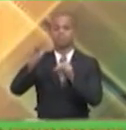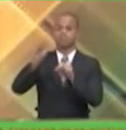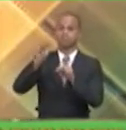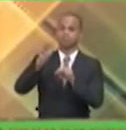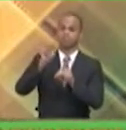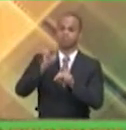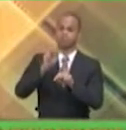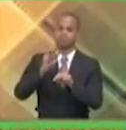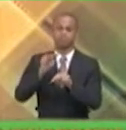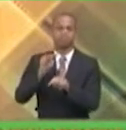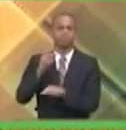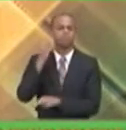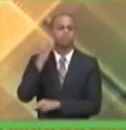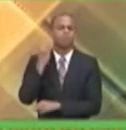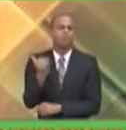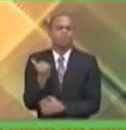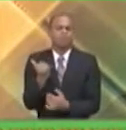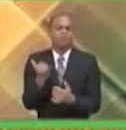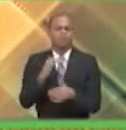control, porque